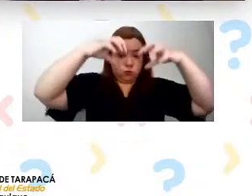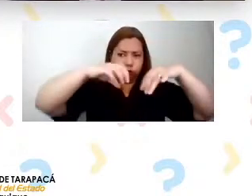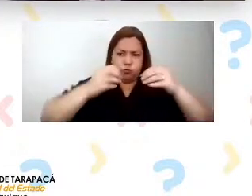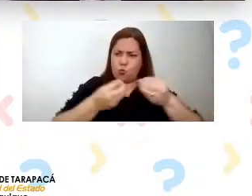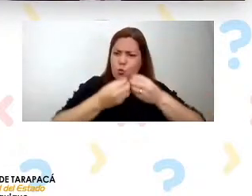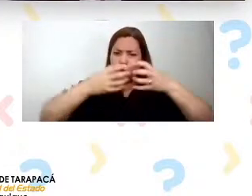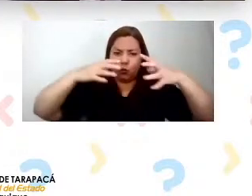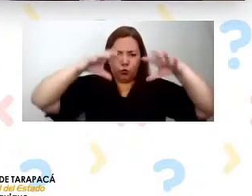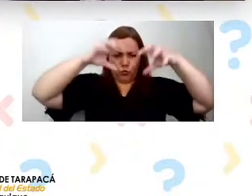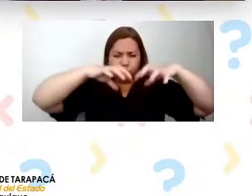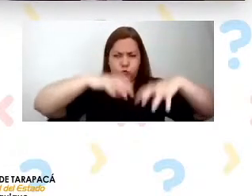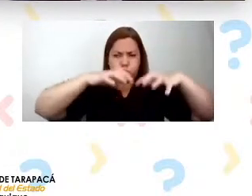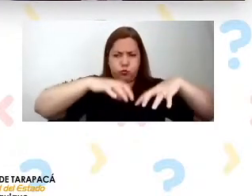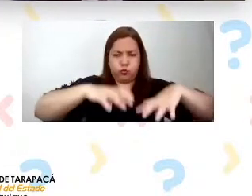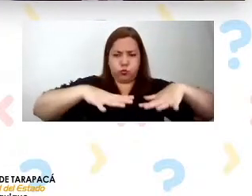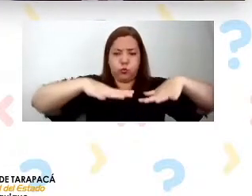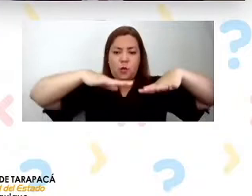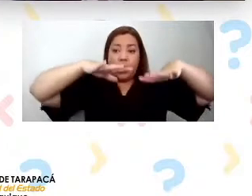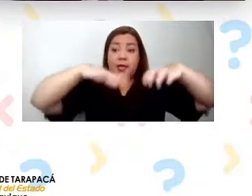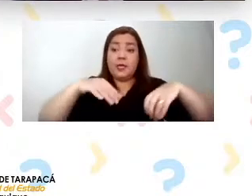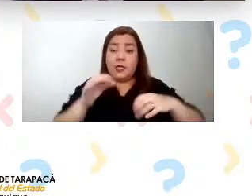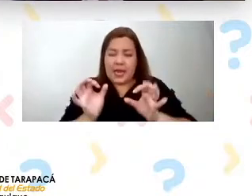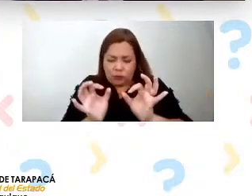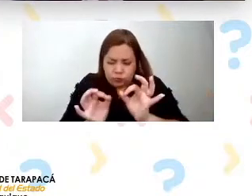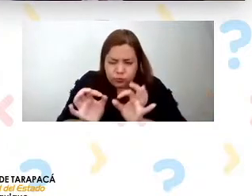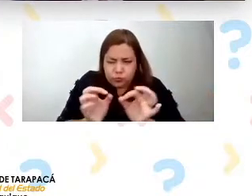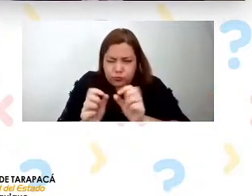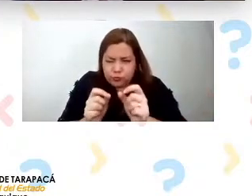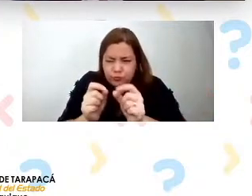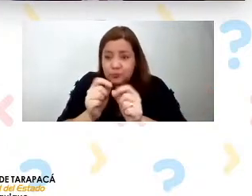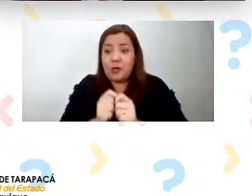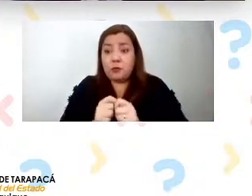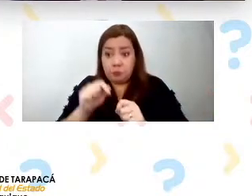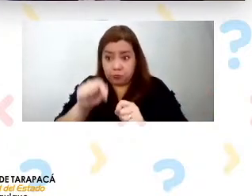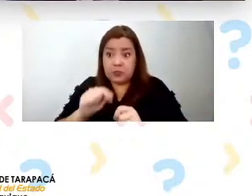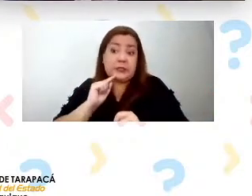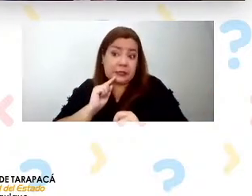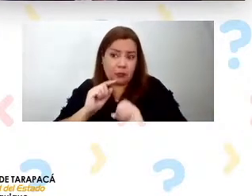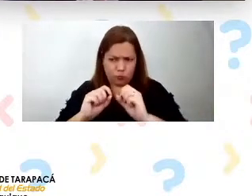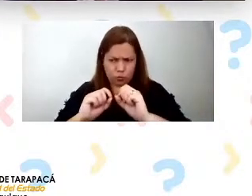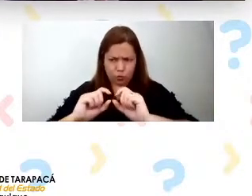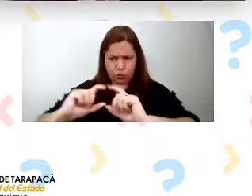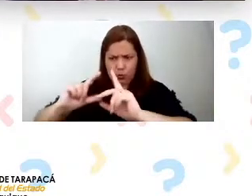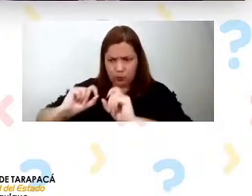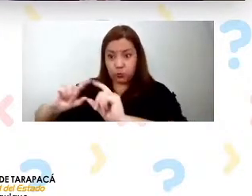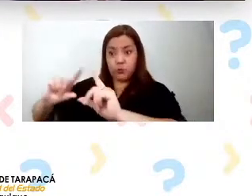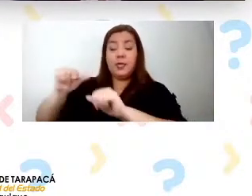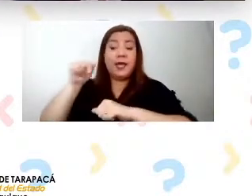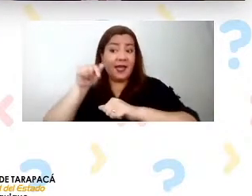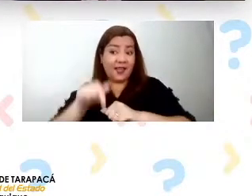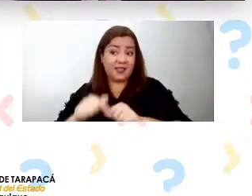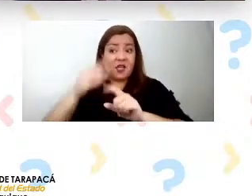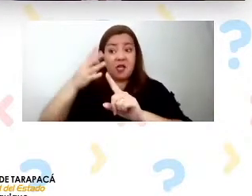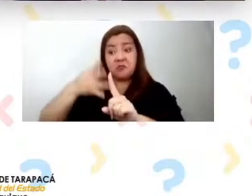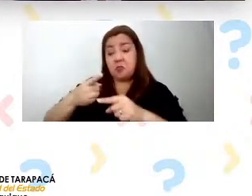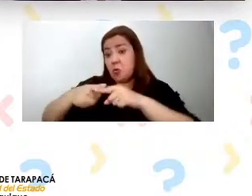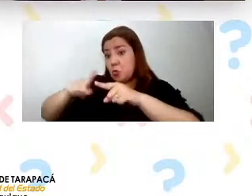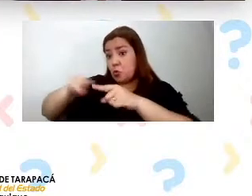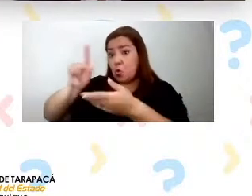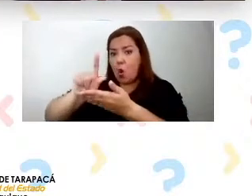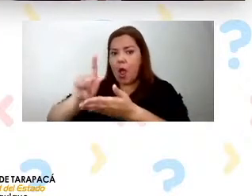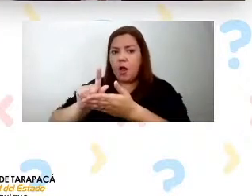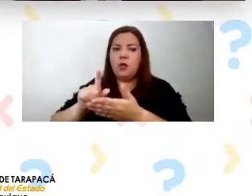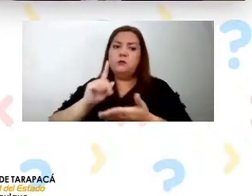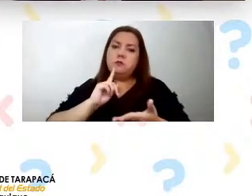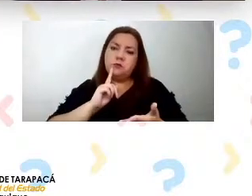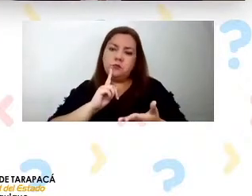las sustancias orgánicas predominan. Estas características, como así en otros lugares, las tienen